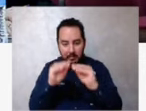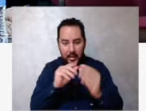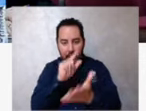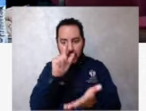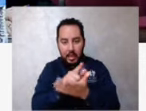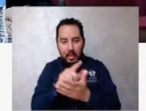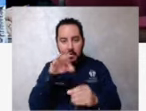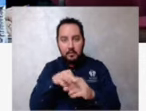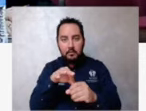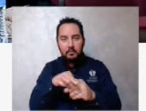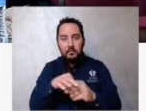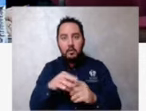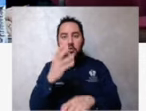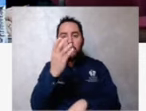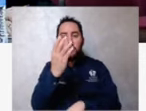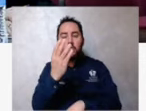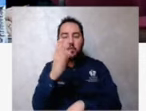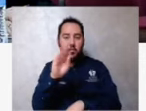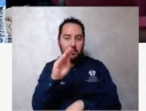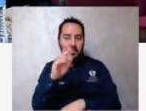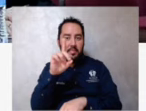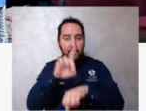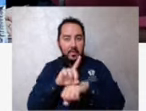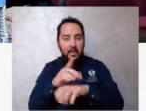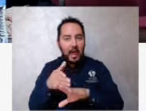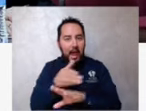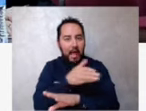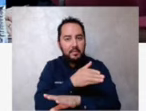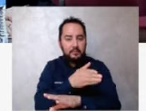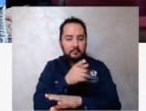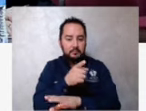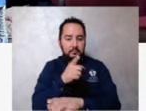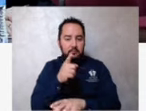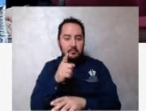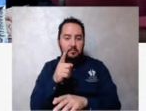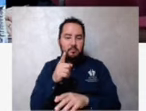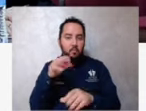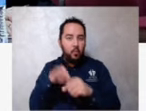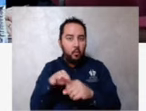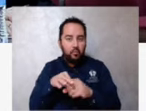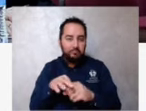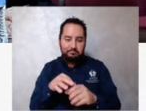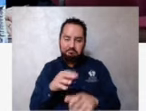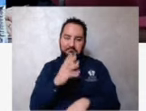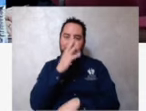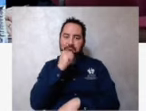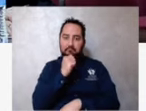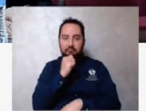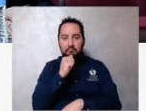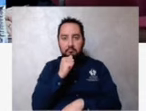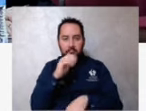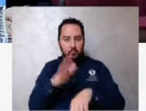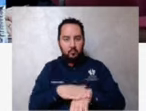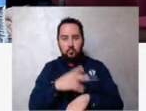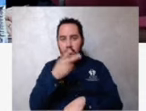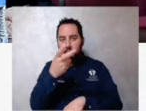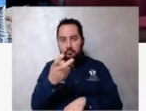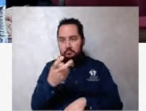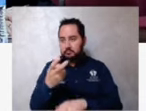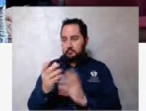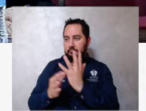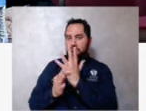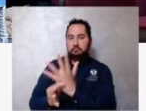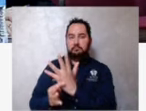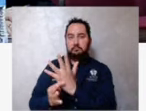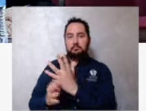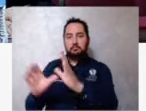electorales dentro de los 90 días previos al inicio del proceso electoral. Por tanto, al resultar inviable la emisión de legislación por parte